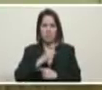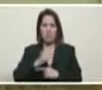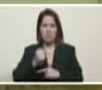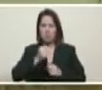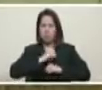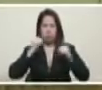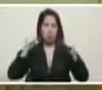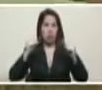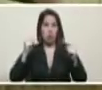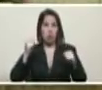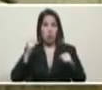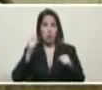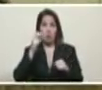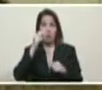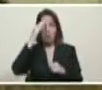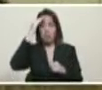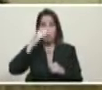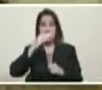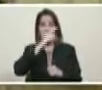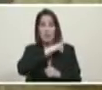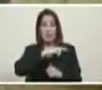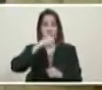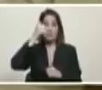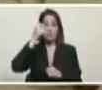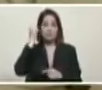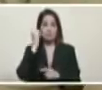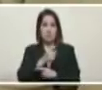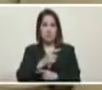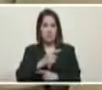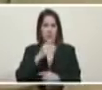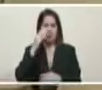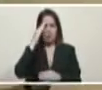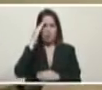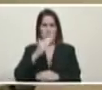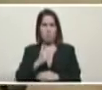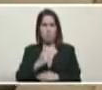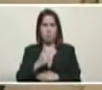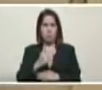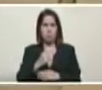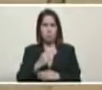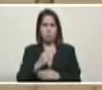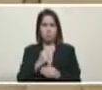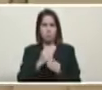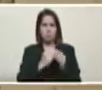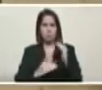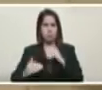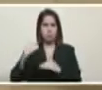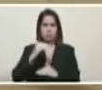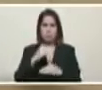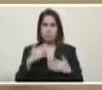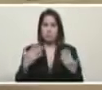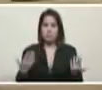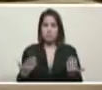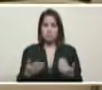del alto mando militar, del alto mando institucional y político del país.